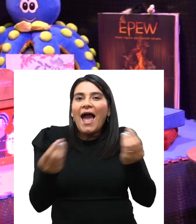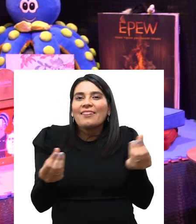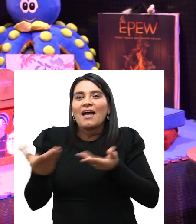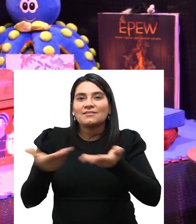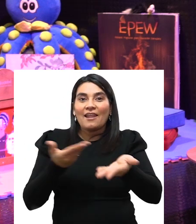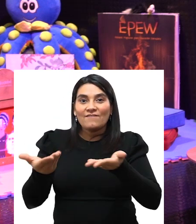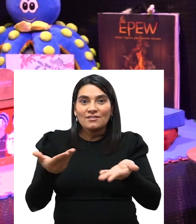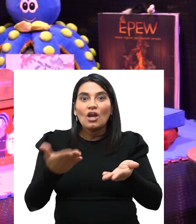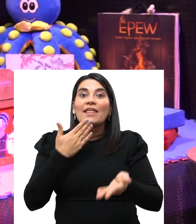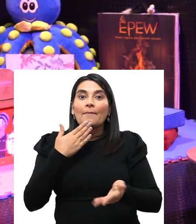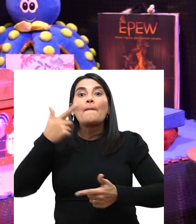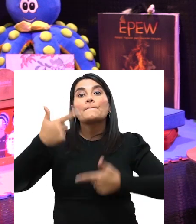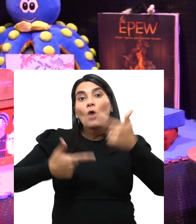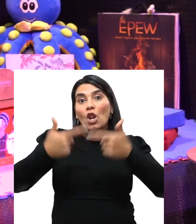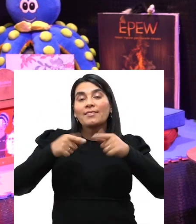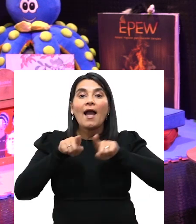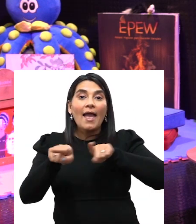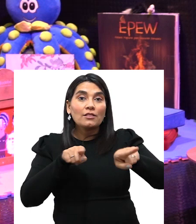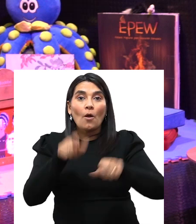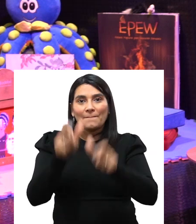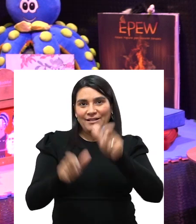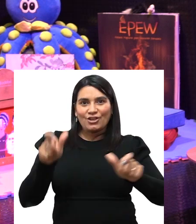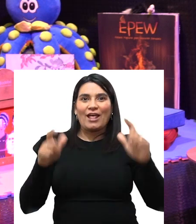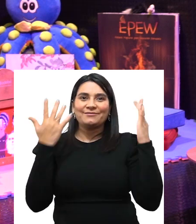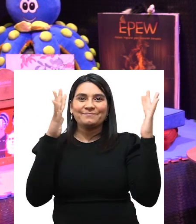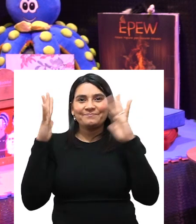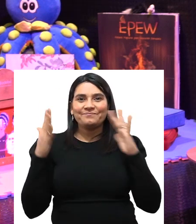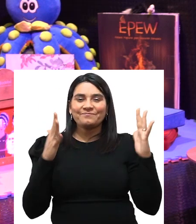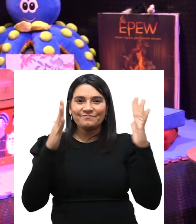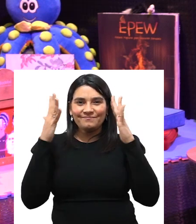prestado y políticas en gestión de personas.